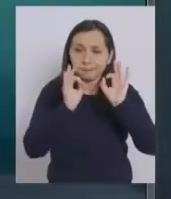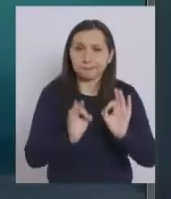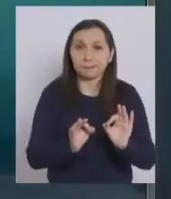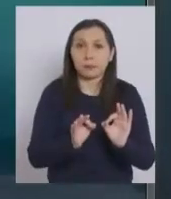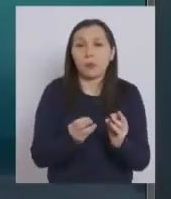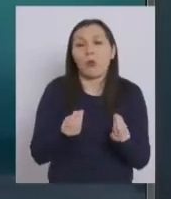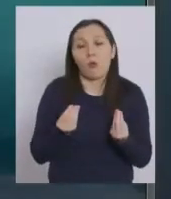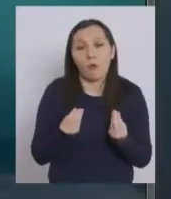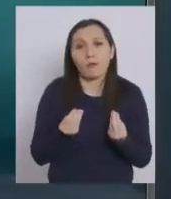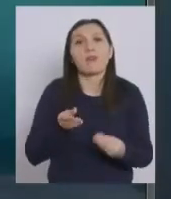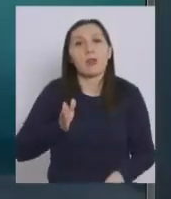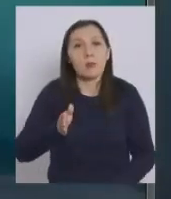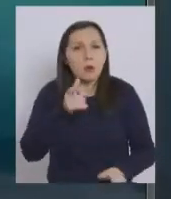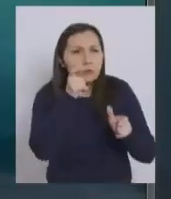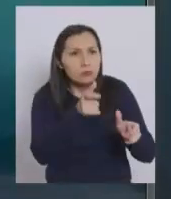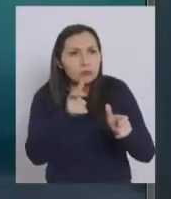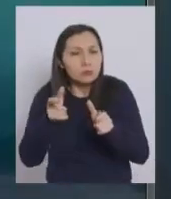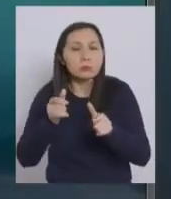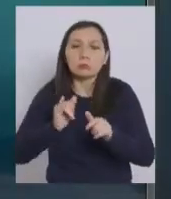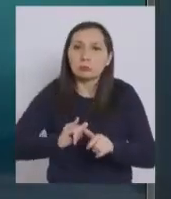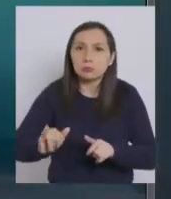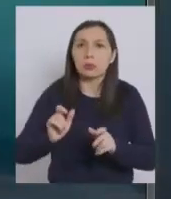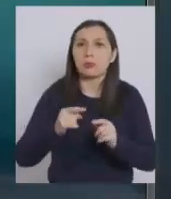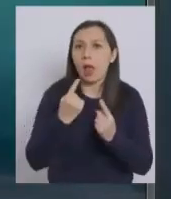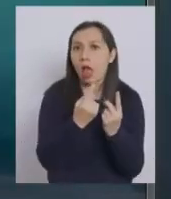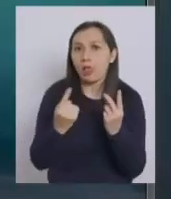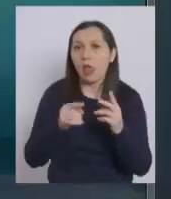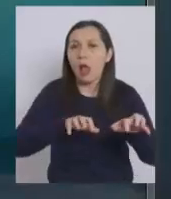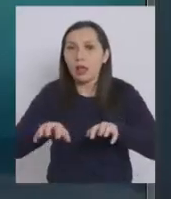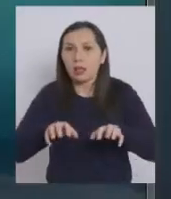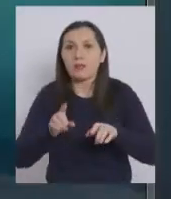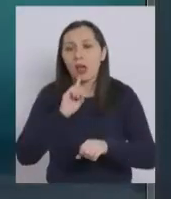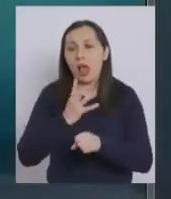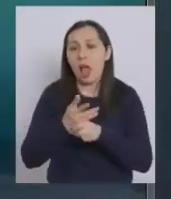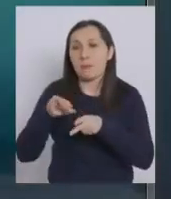y obviamente vamos a seguir fiscalizando que así suceda cada una de las actividades que hoy día está permitida.